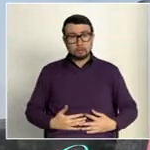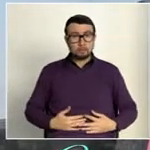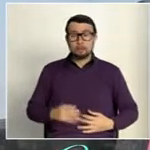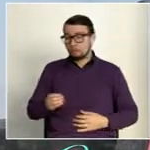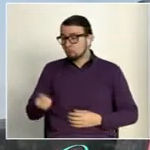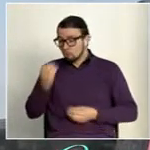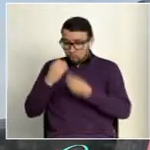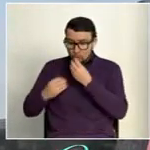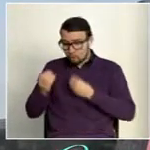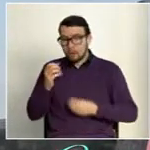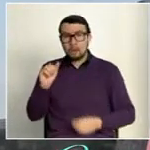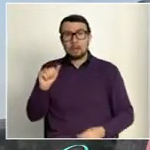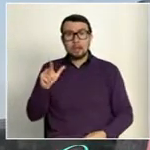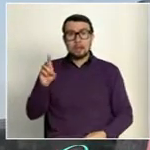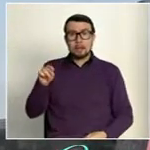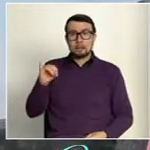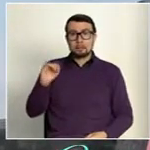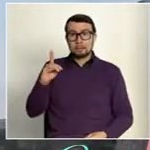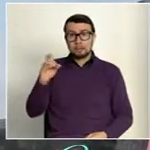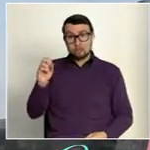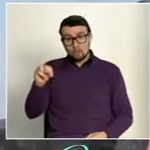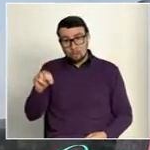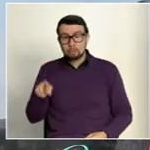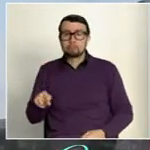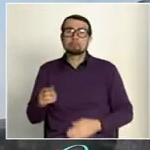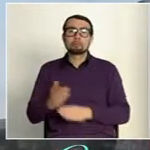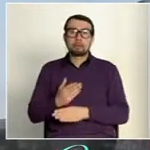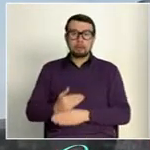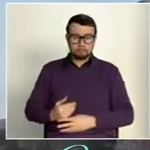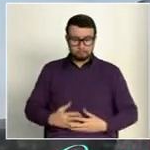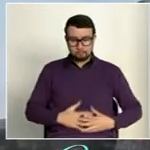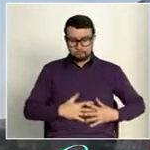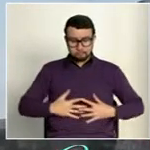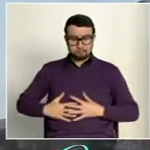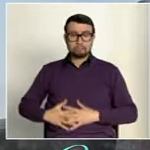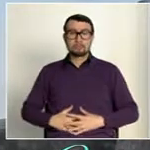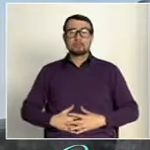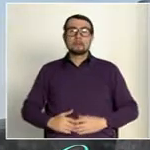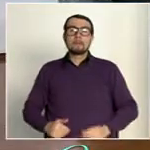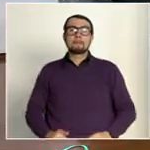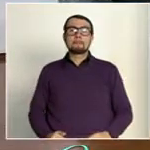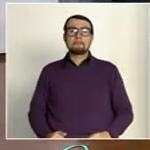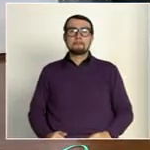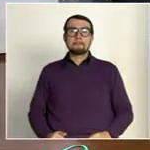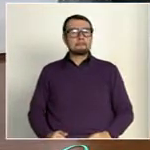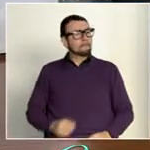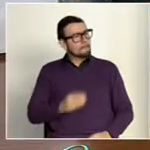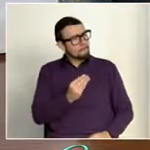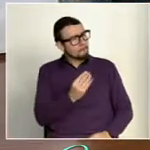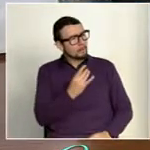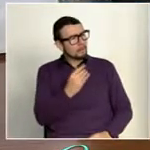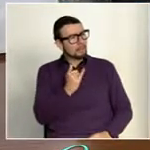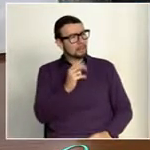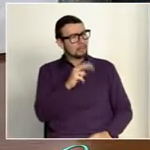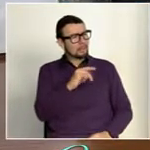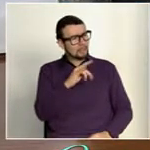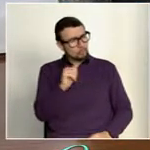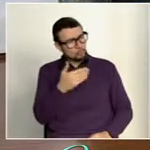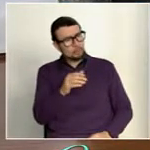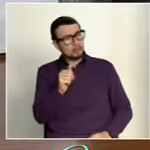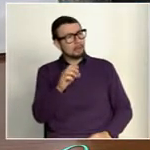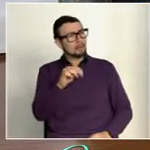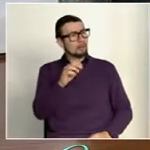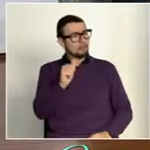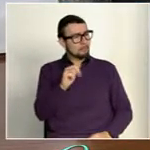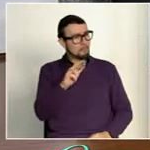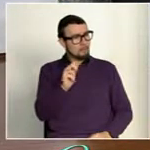almidones afectamos también la parte gástrica, ¿no? Y la quinoa, el amaranto. Claro, fíjese que tenemos